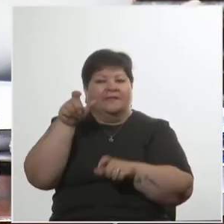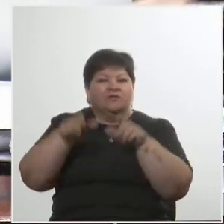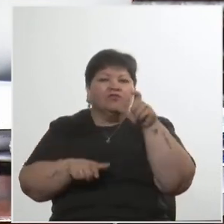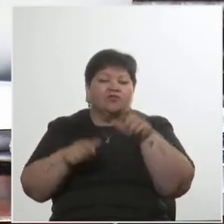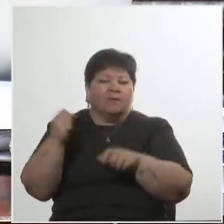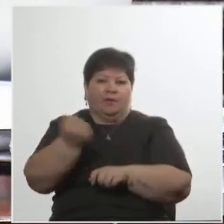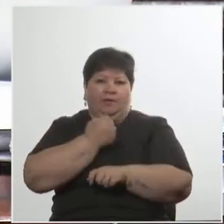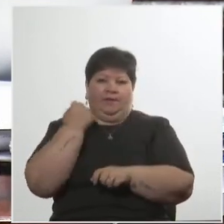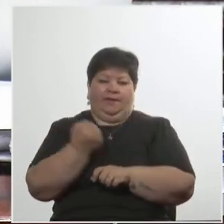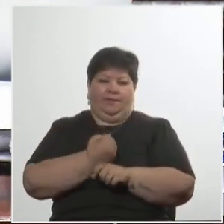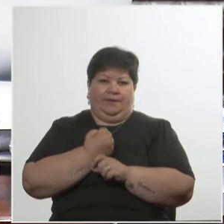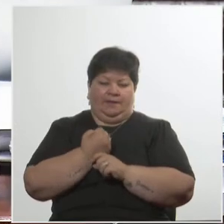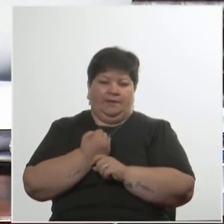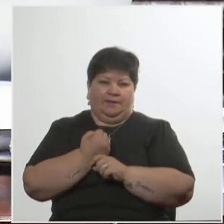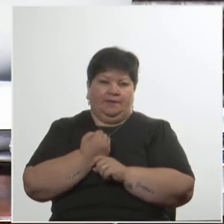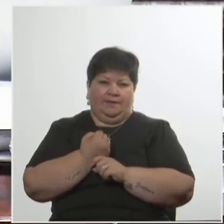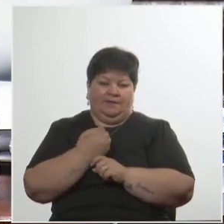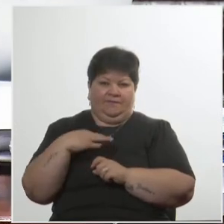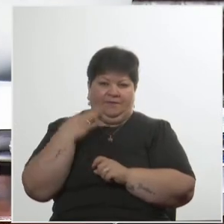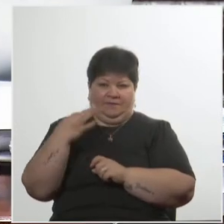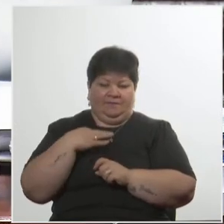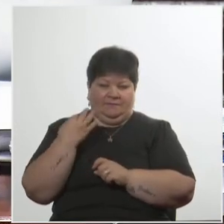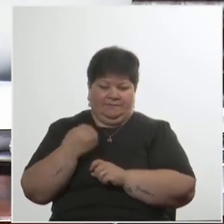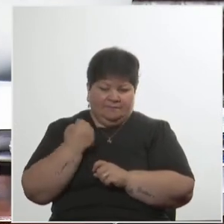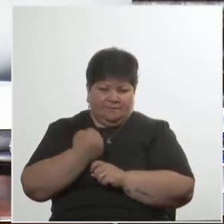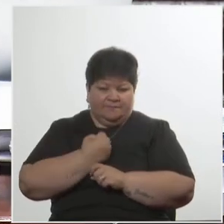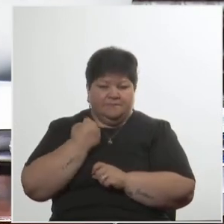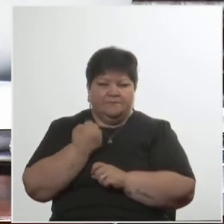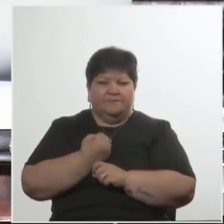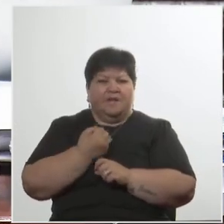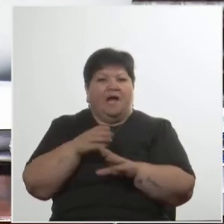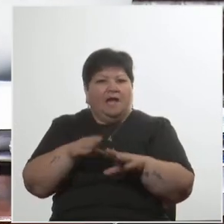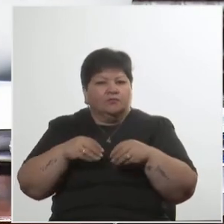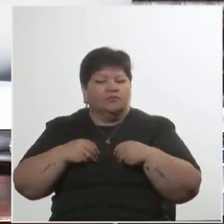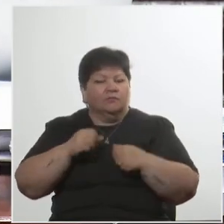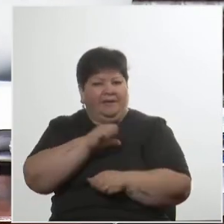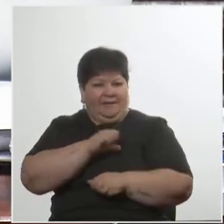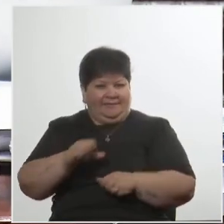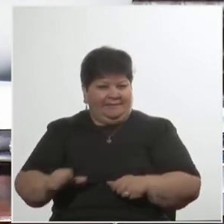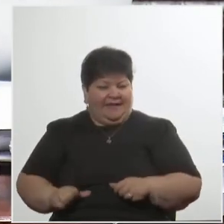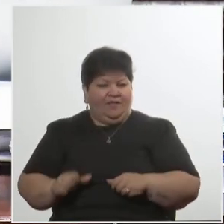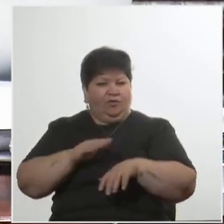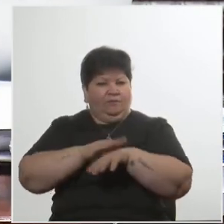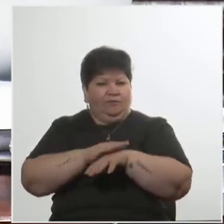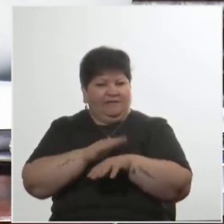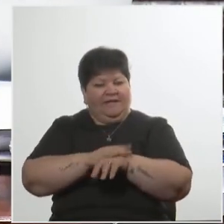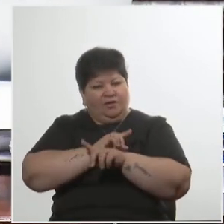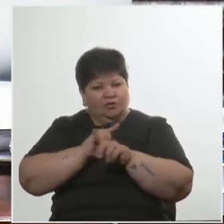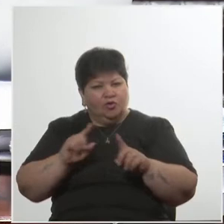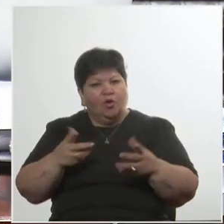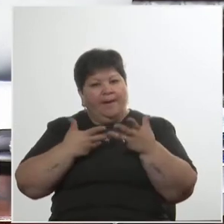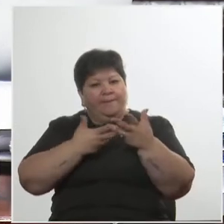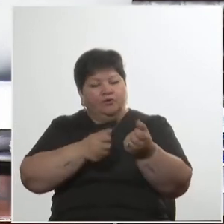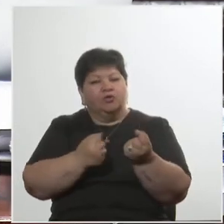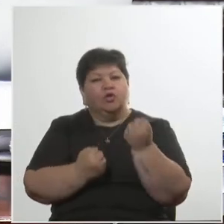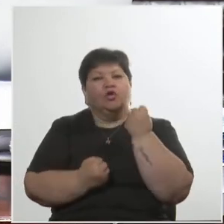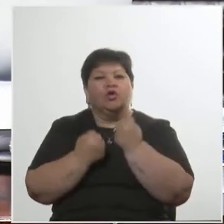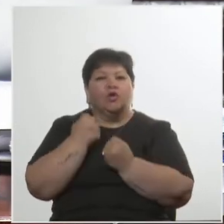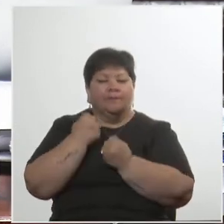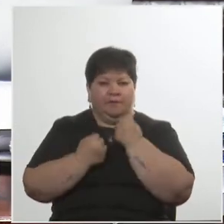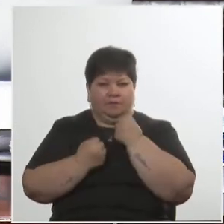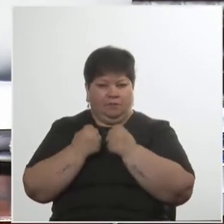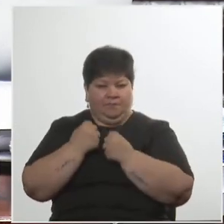el estado ASUME una no la responsabilidad ASUME la respiración la responsabilidad